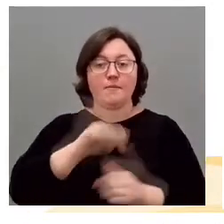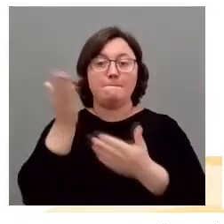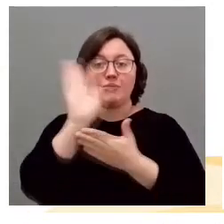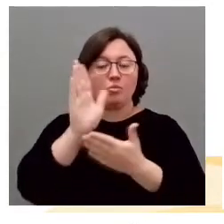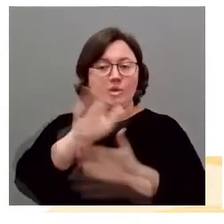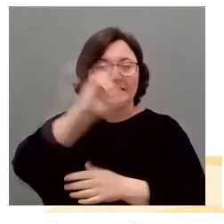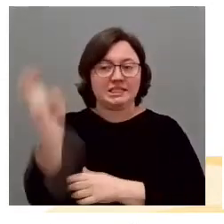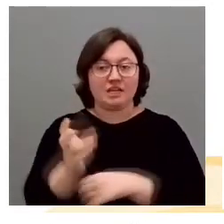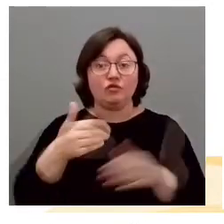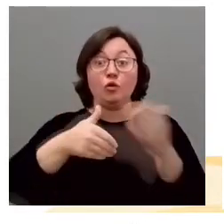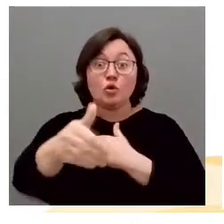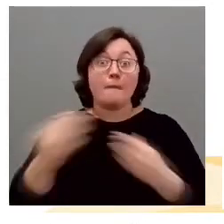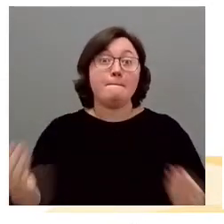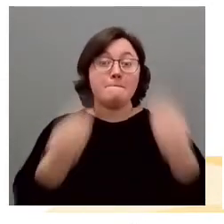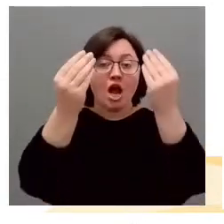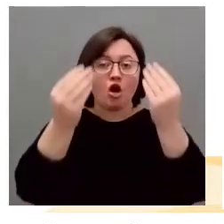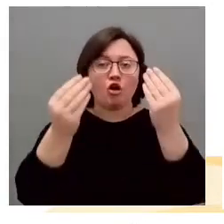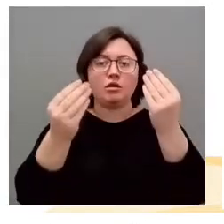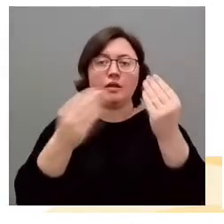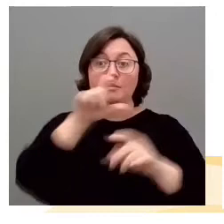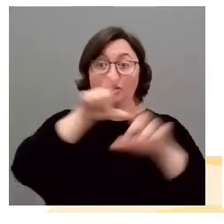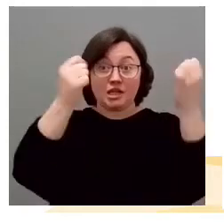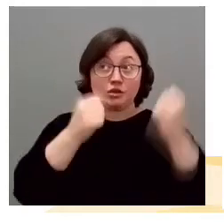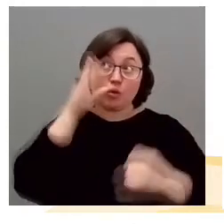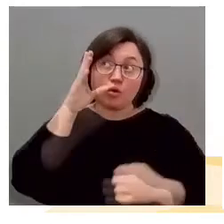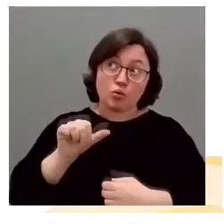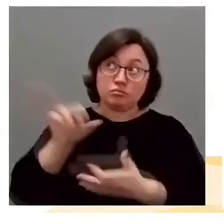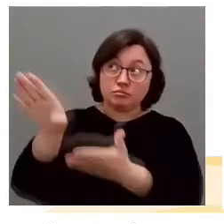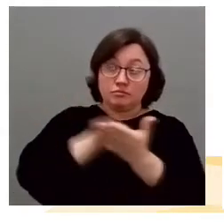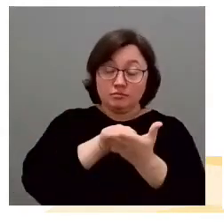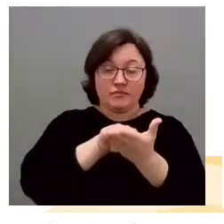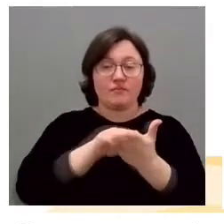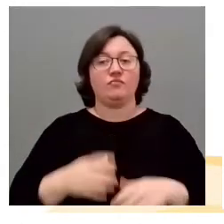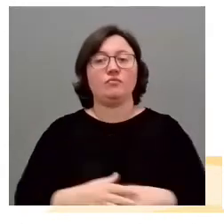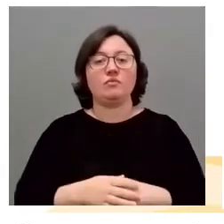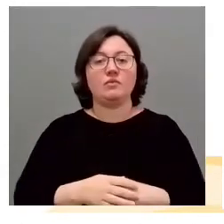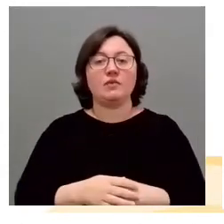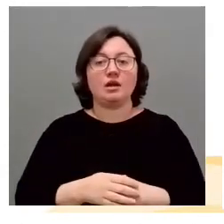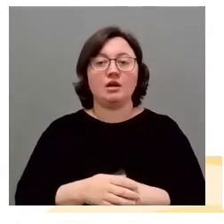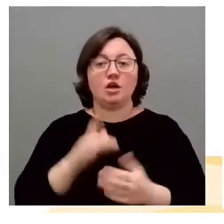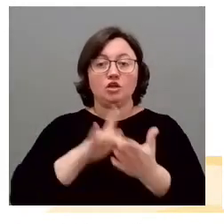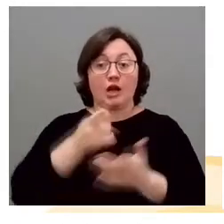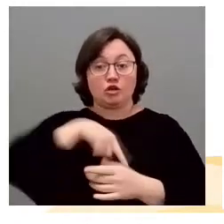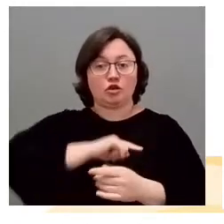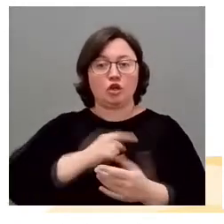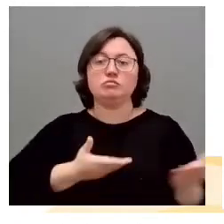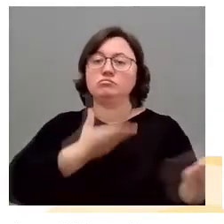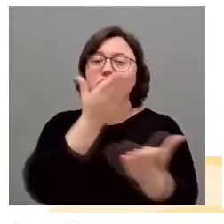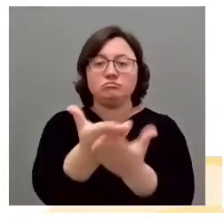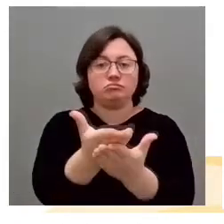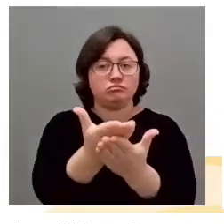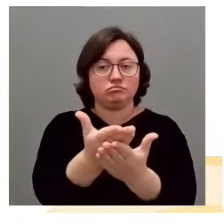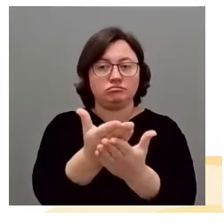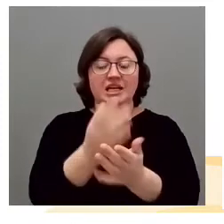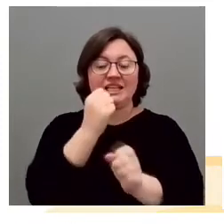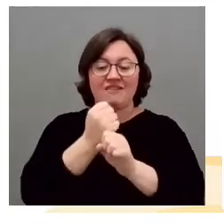propuestas para un futuro mejor a las instituciones que hoy nos acompañan. Vamos a ofrecer nuestra mano colaboradora en este camino que hay